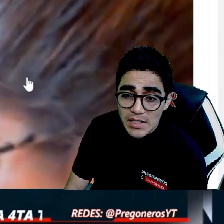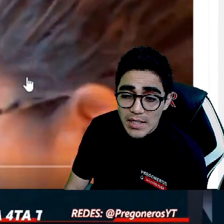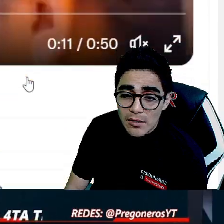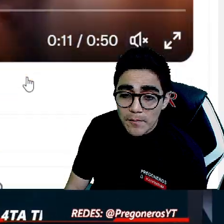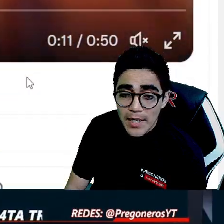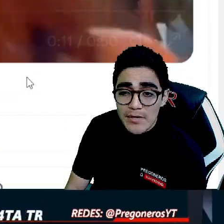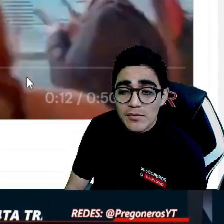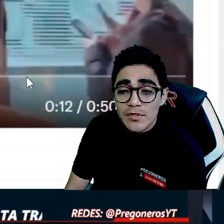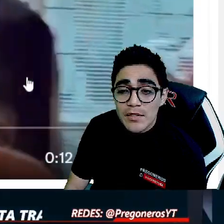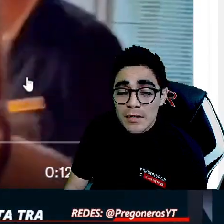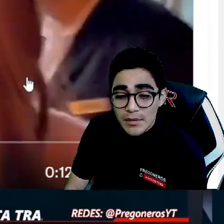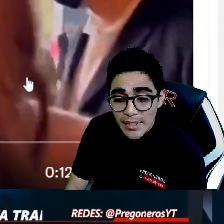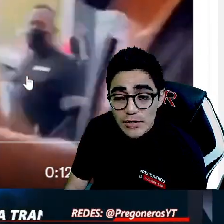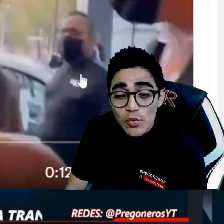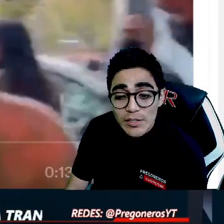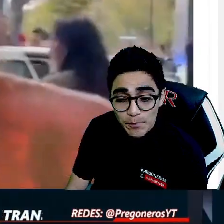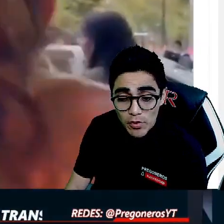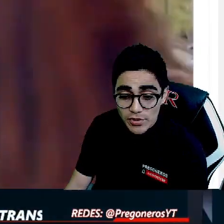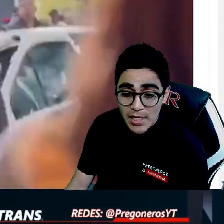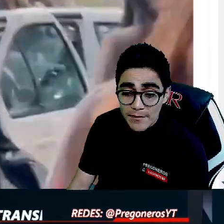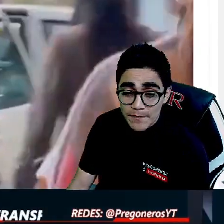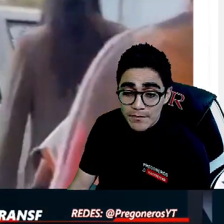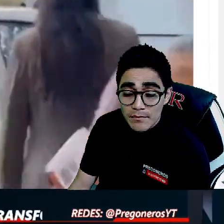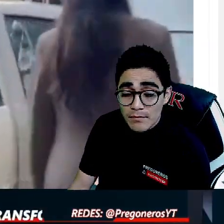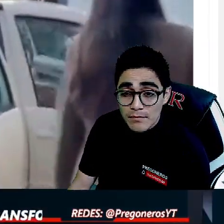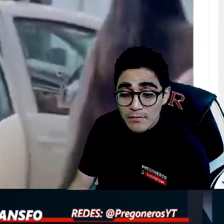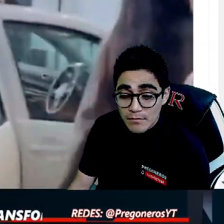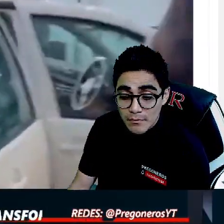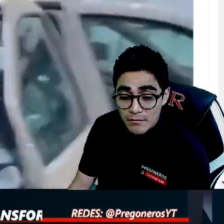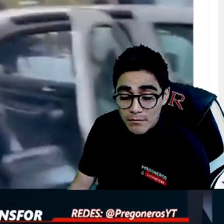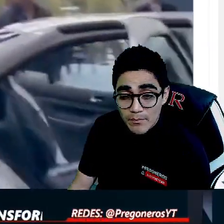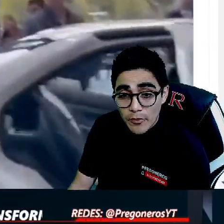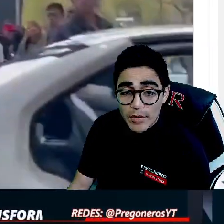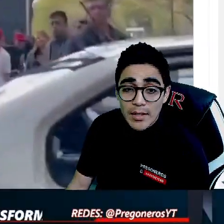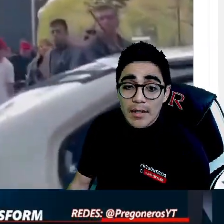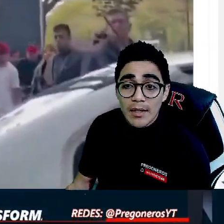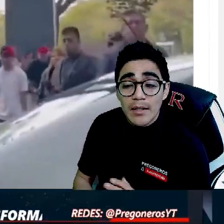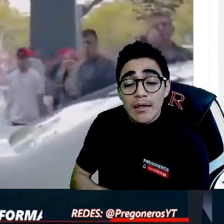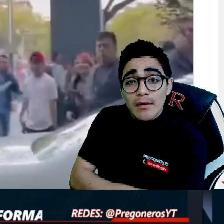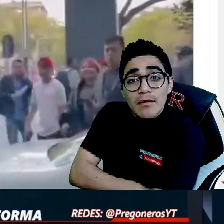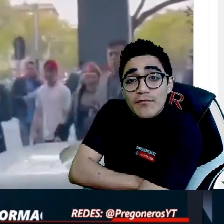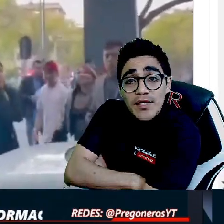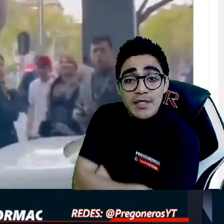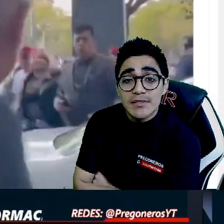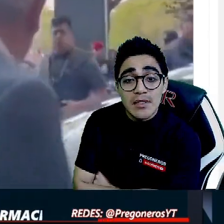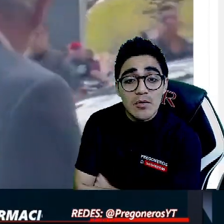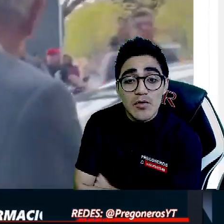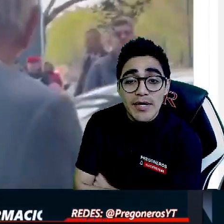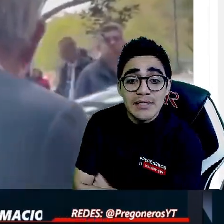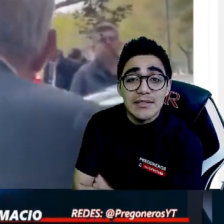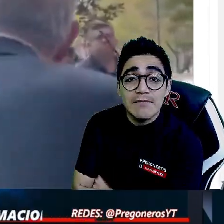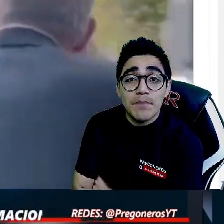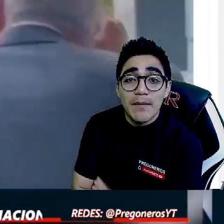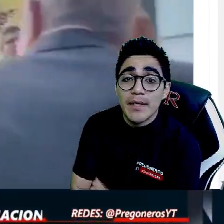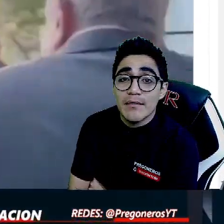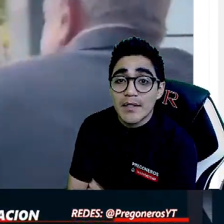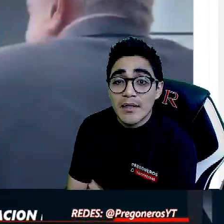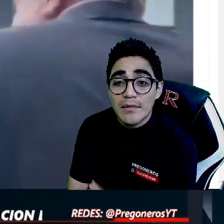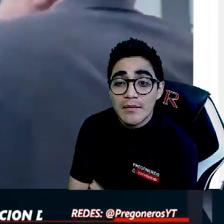ayer saliendo de festejar el cumpleaños de su esposa Porque fíjese Cómo es